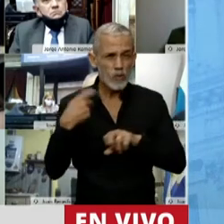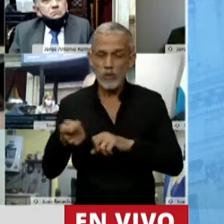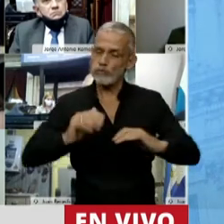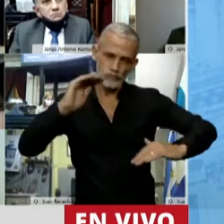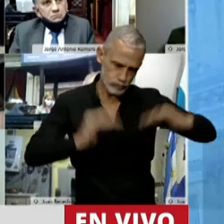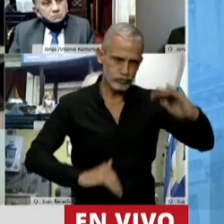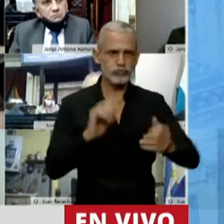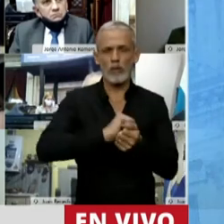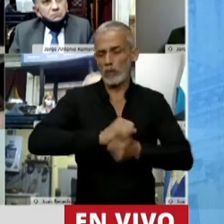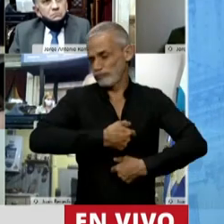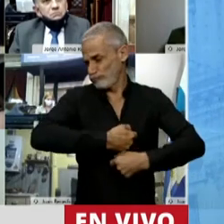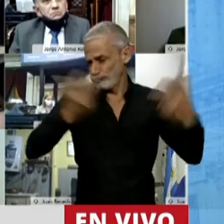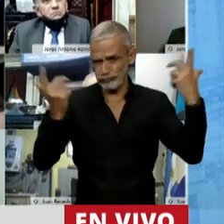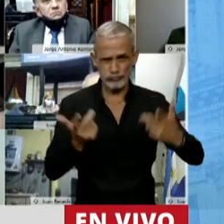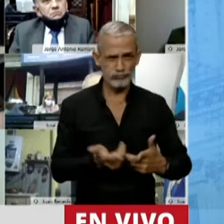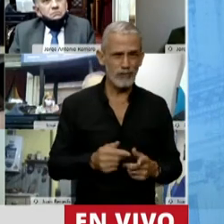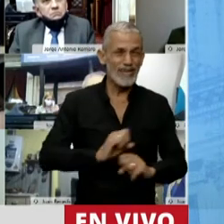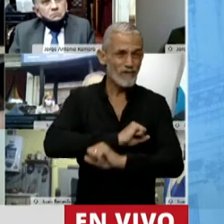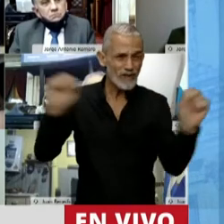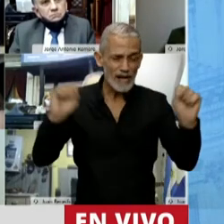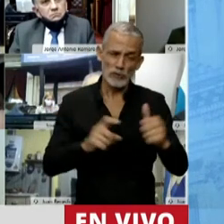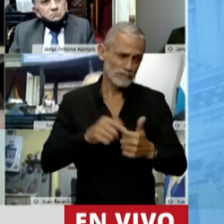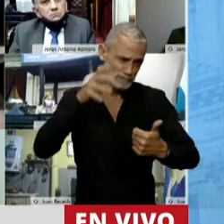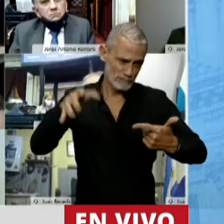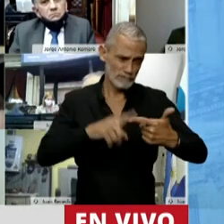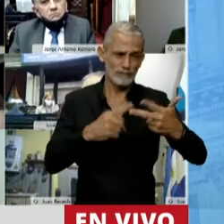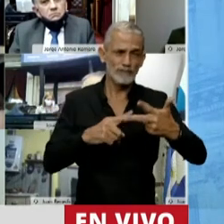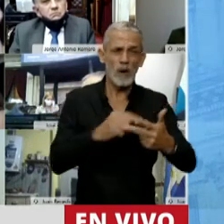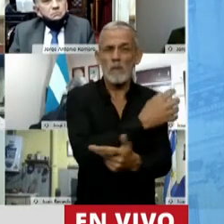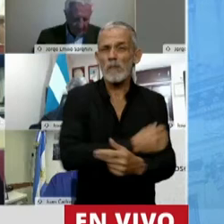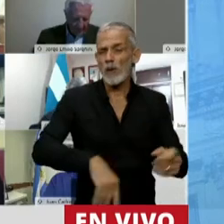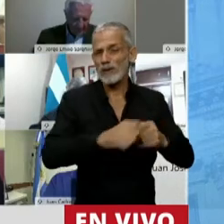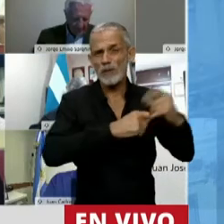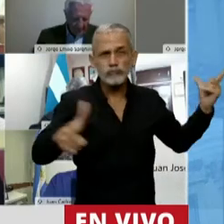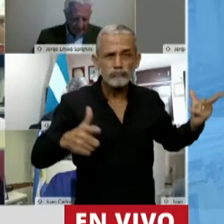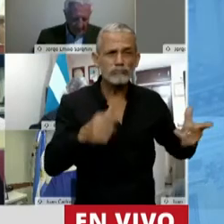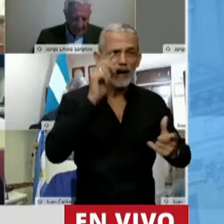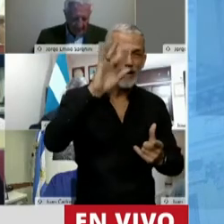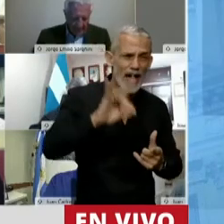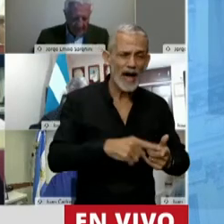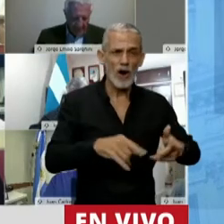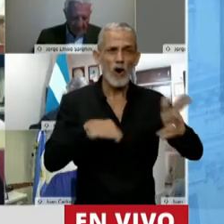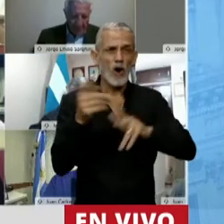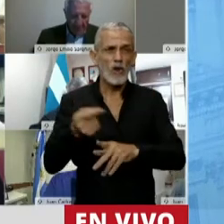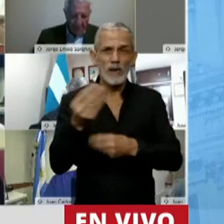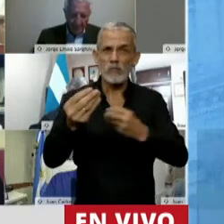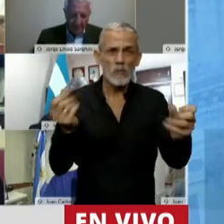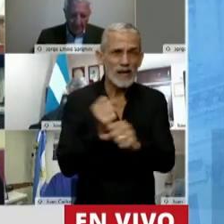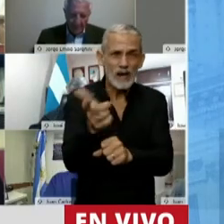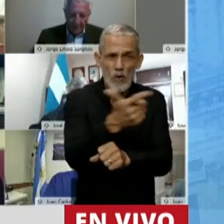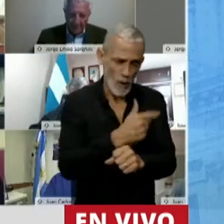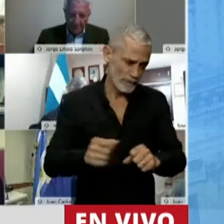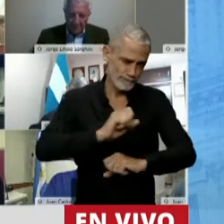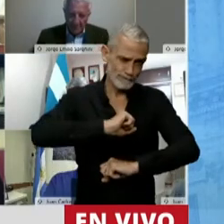una emisión descontrolada, una inflación desmedida, una pobreza histórica, un altísimo desempleo,